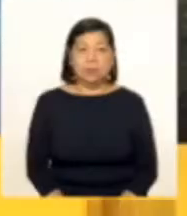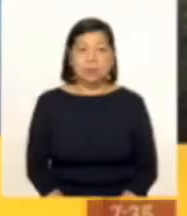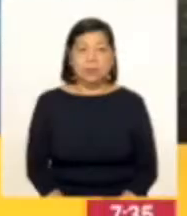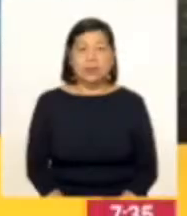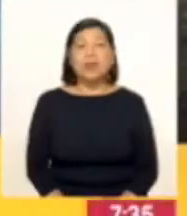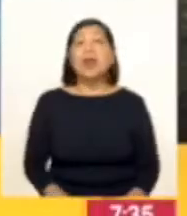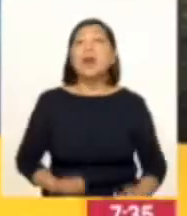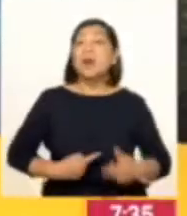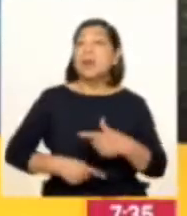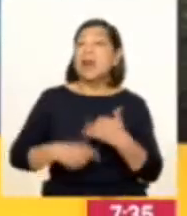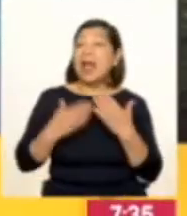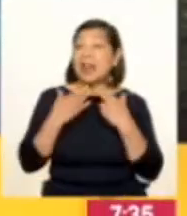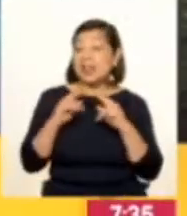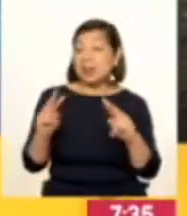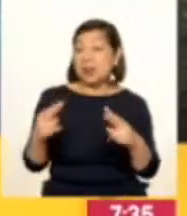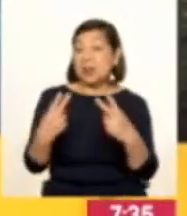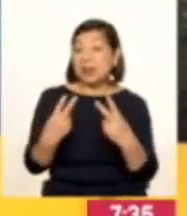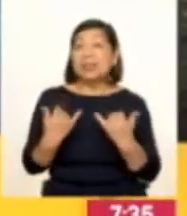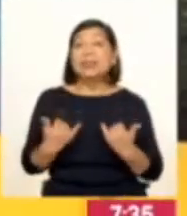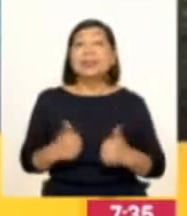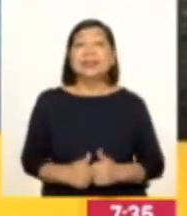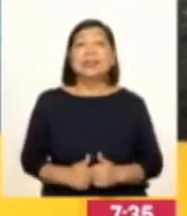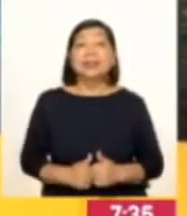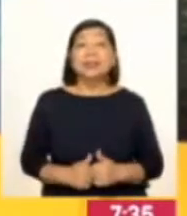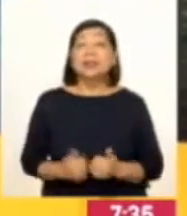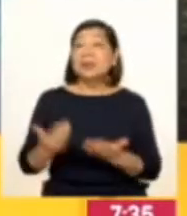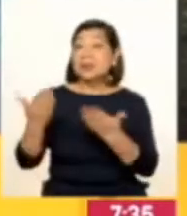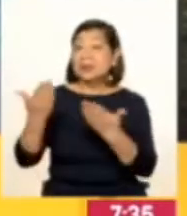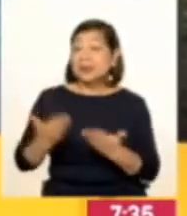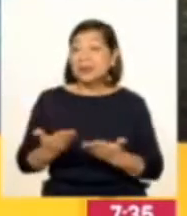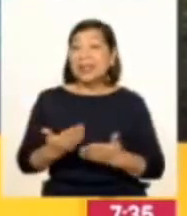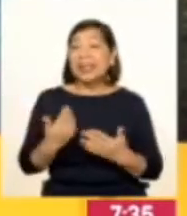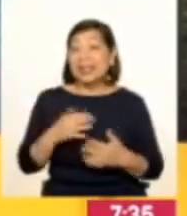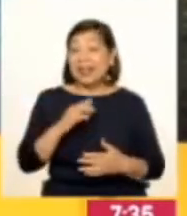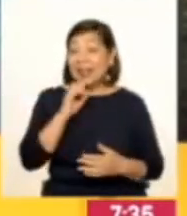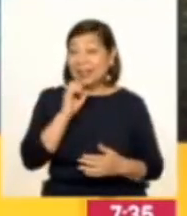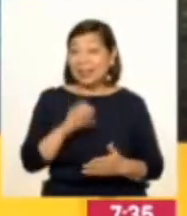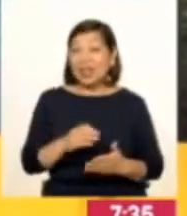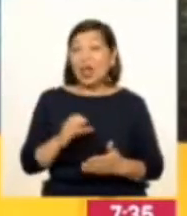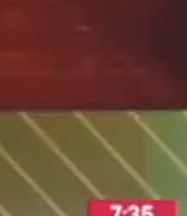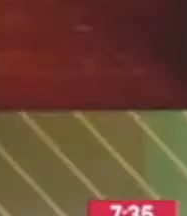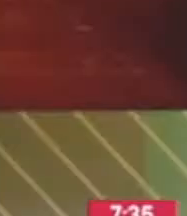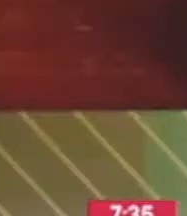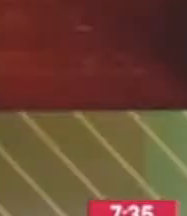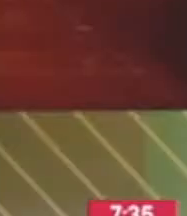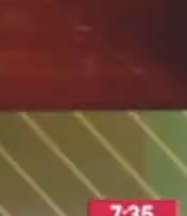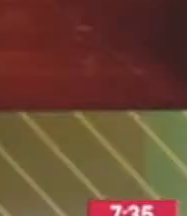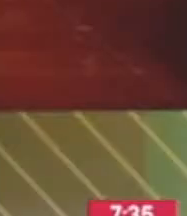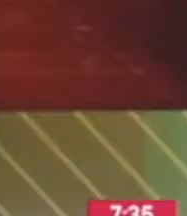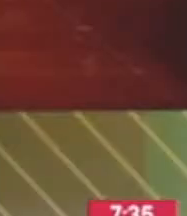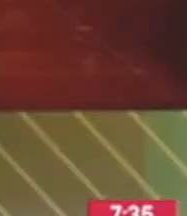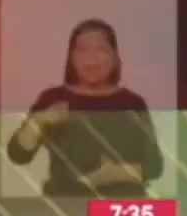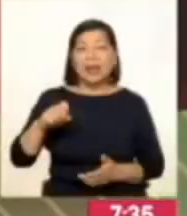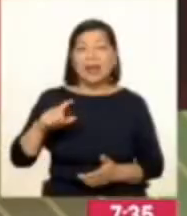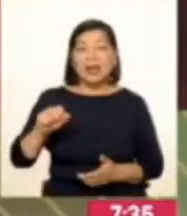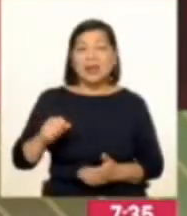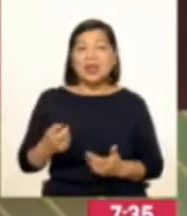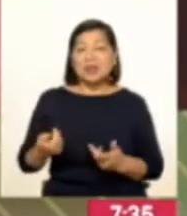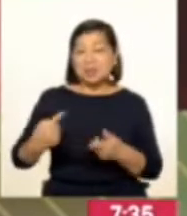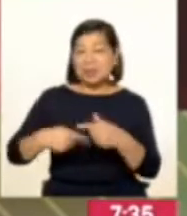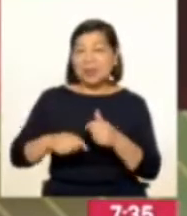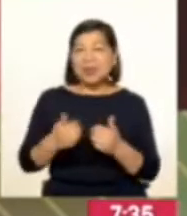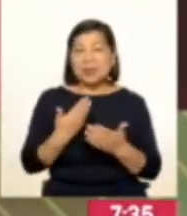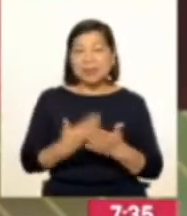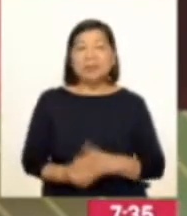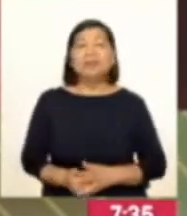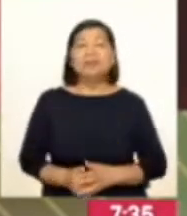estamos de vuelta Gracias por acompañarnos para darle la bienvenida lo íbamos adelantado el contralor general de la república Nelson Jack está aquí con